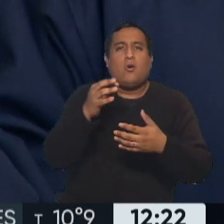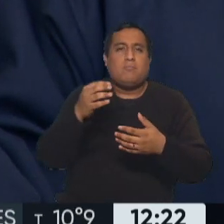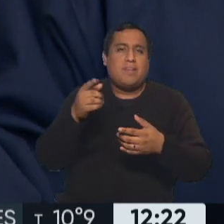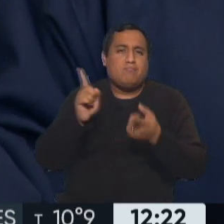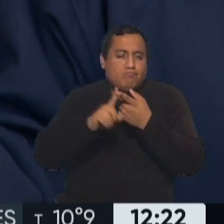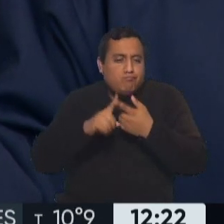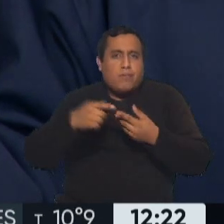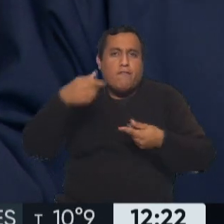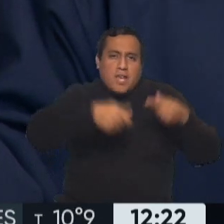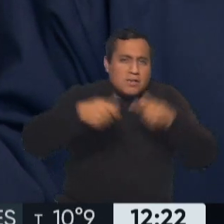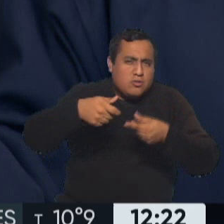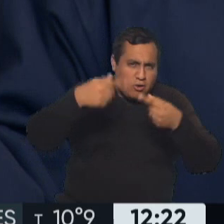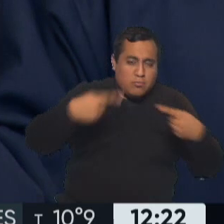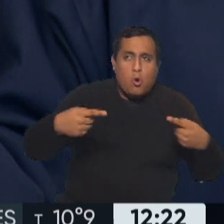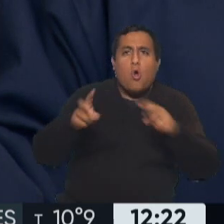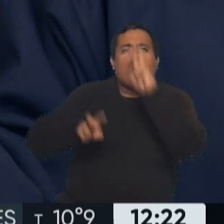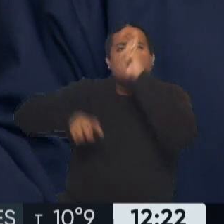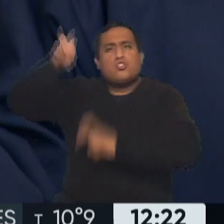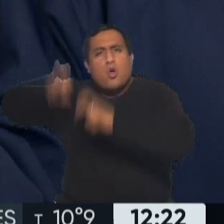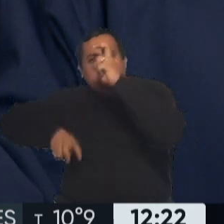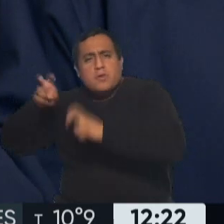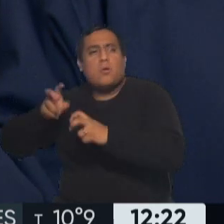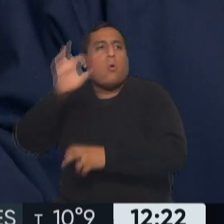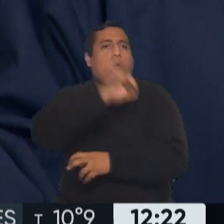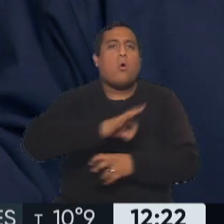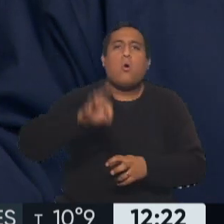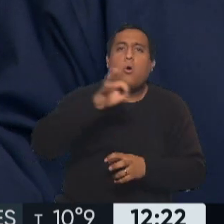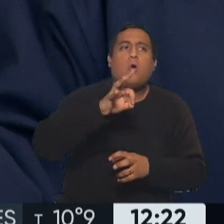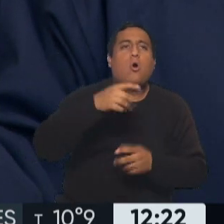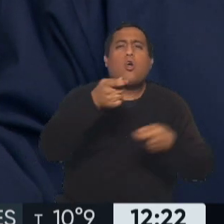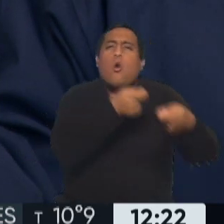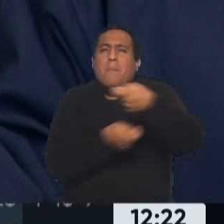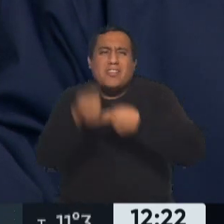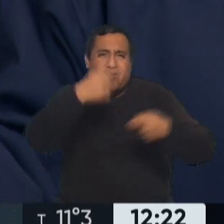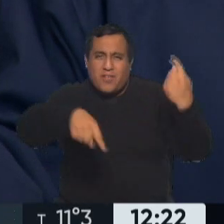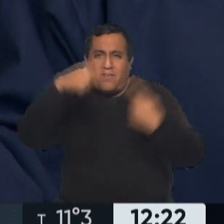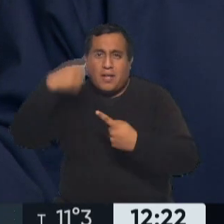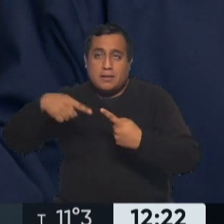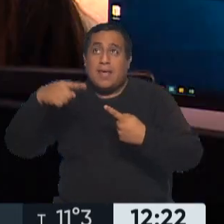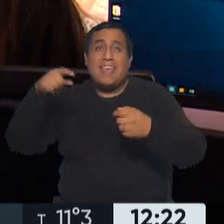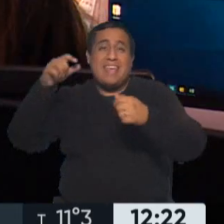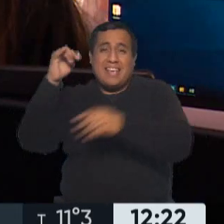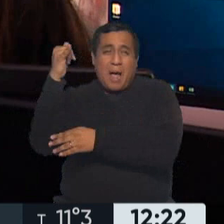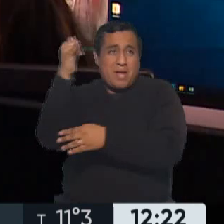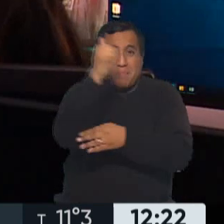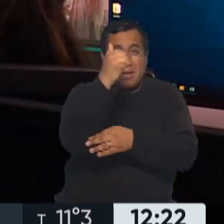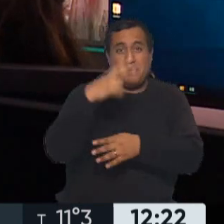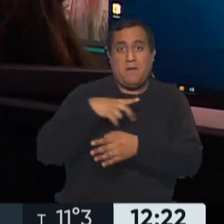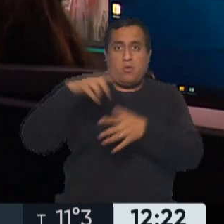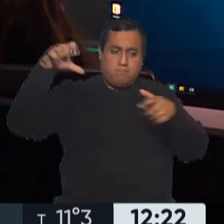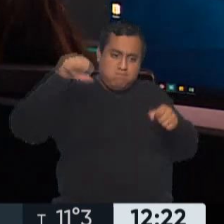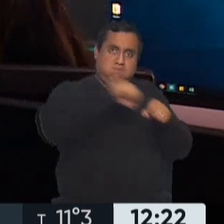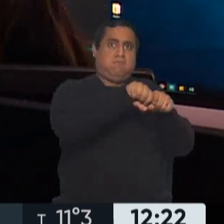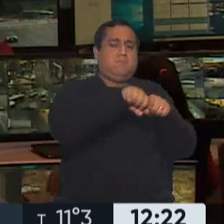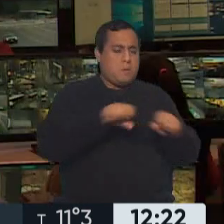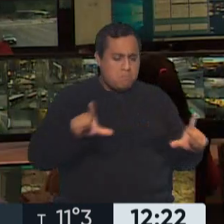financieras, donde los shoppings, los diferentes comercios, que nos permite integrar esas cámaras privadas para ponerlo al servicio